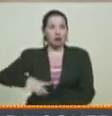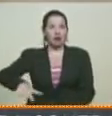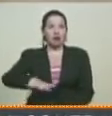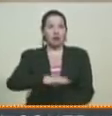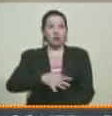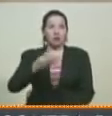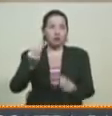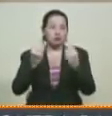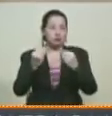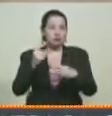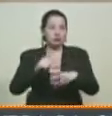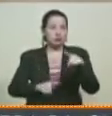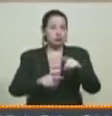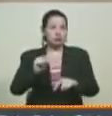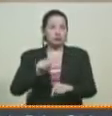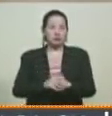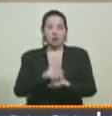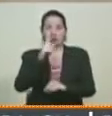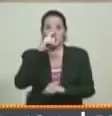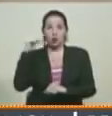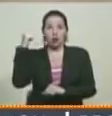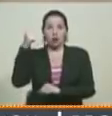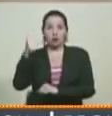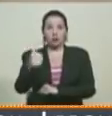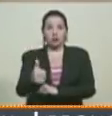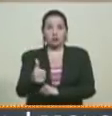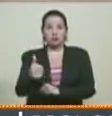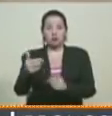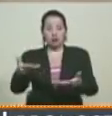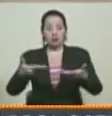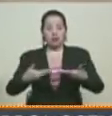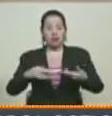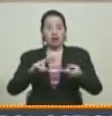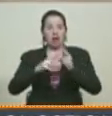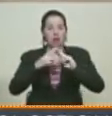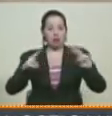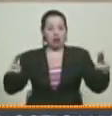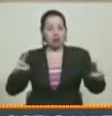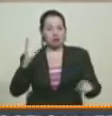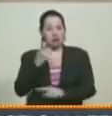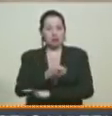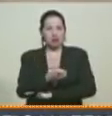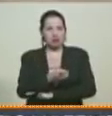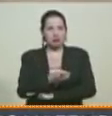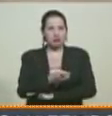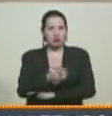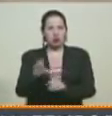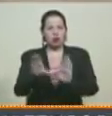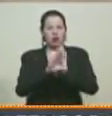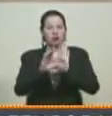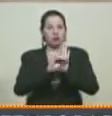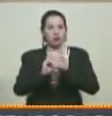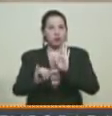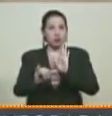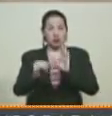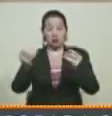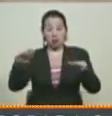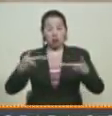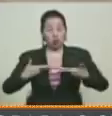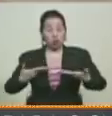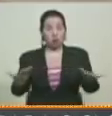Patriótico. Hace un año le pedí el mandato de la paz con la constituyente. Y me lo